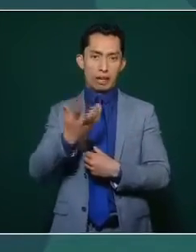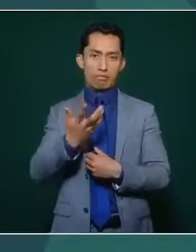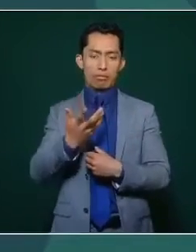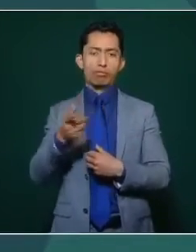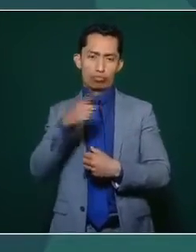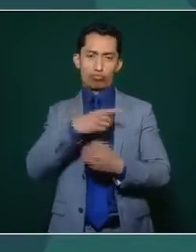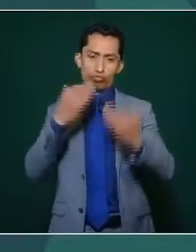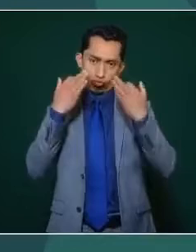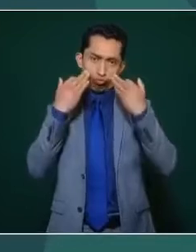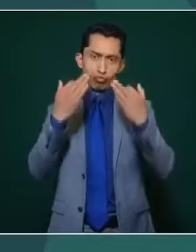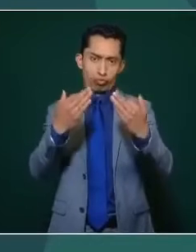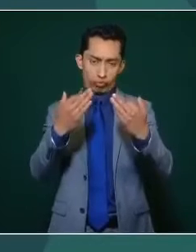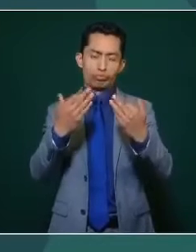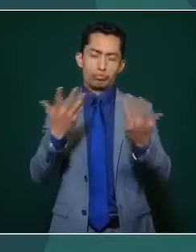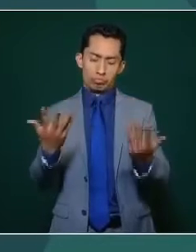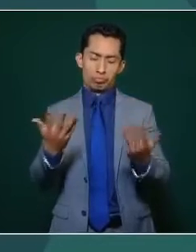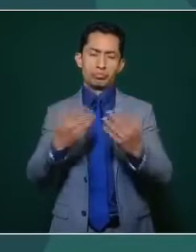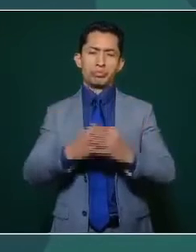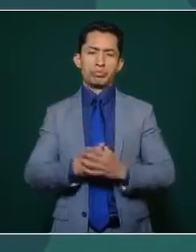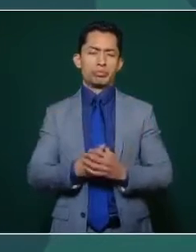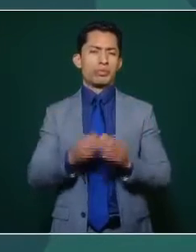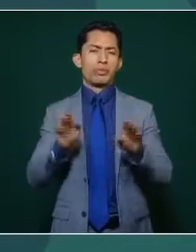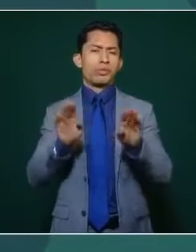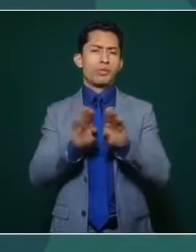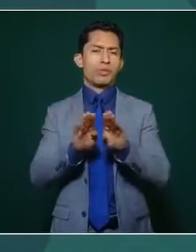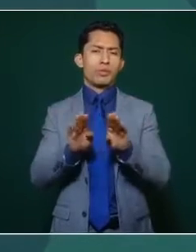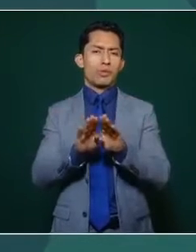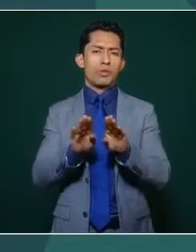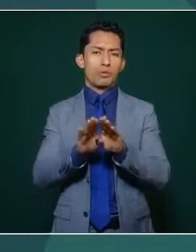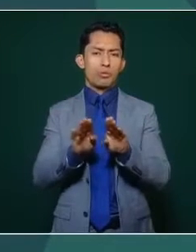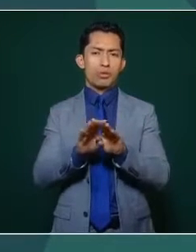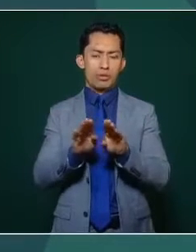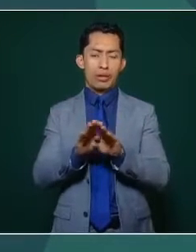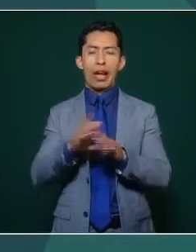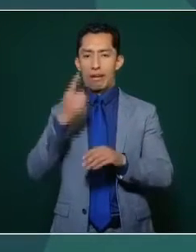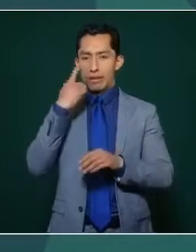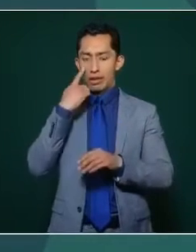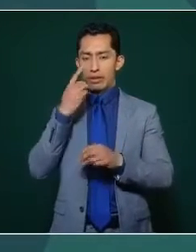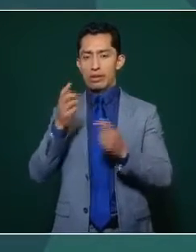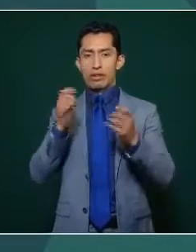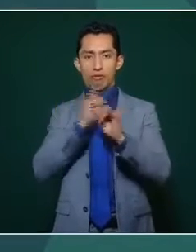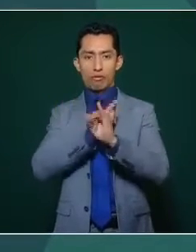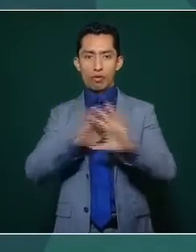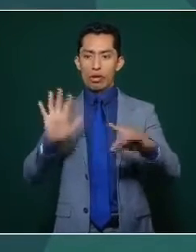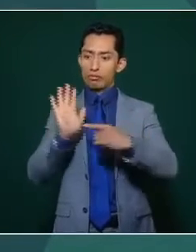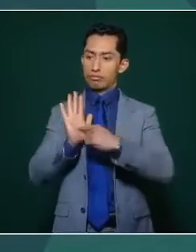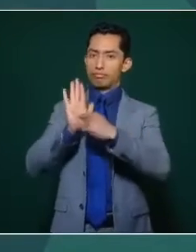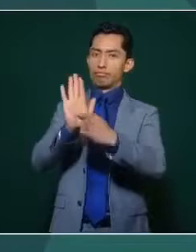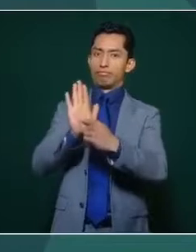constatar con los datos